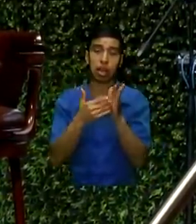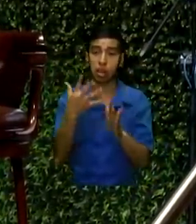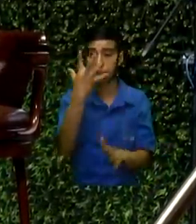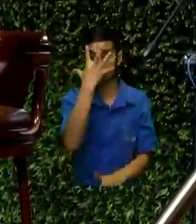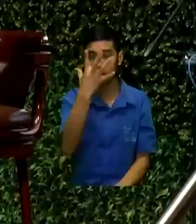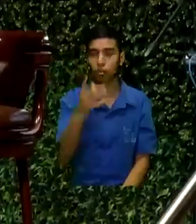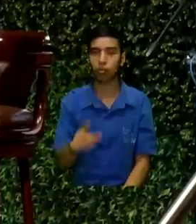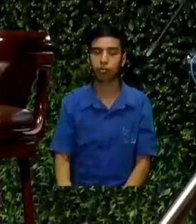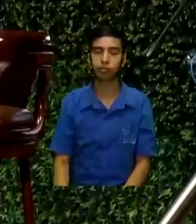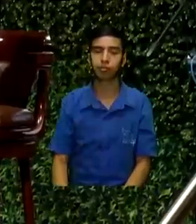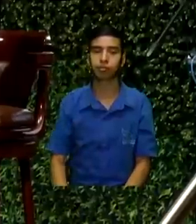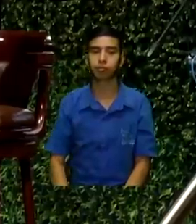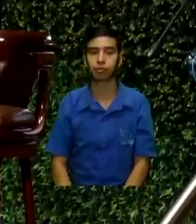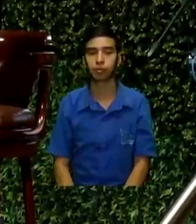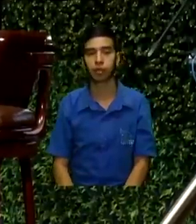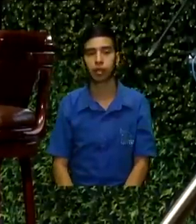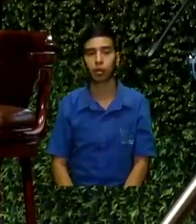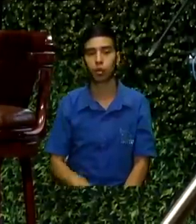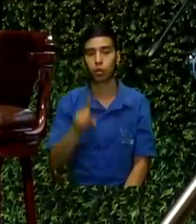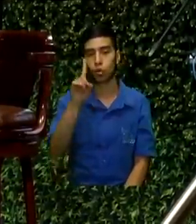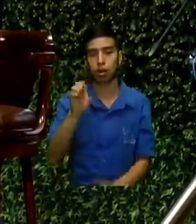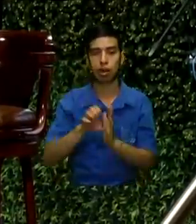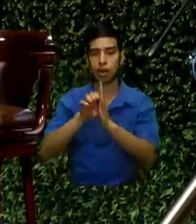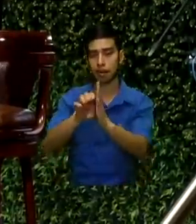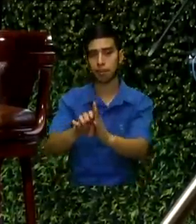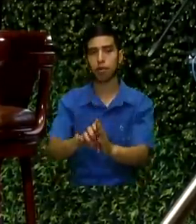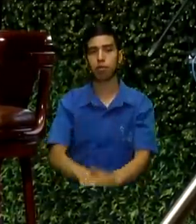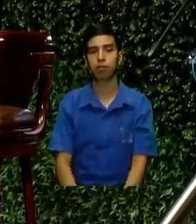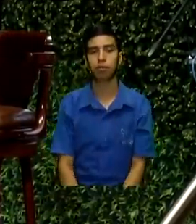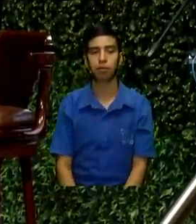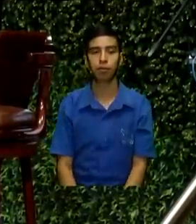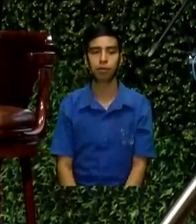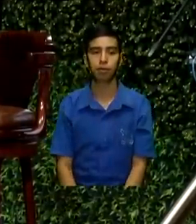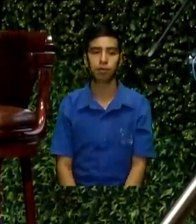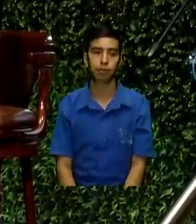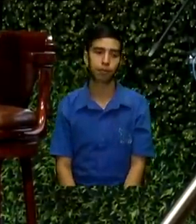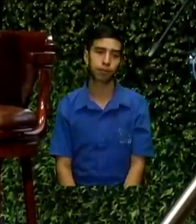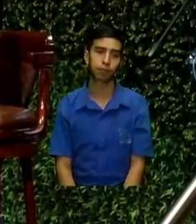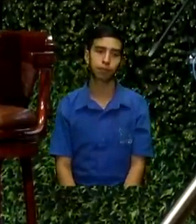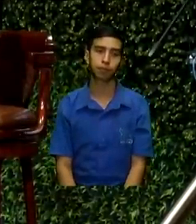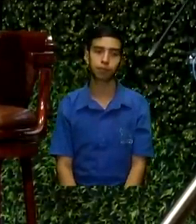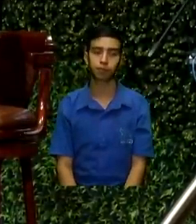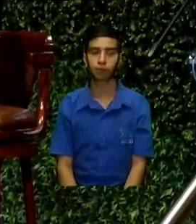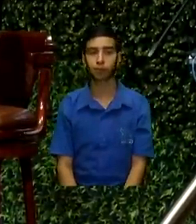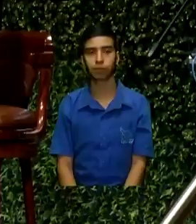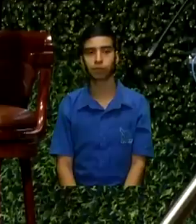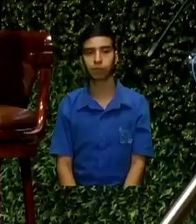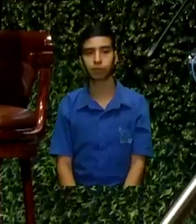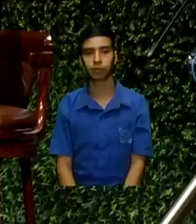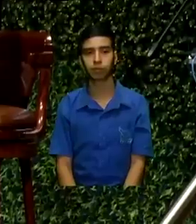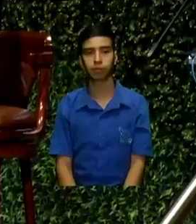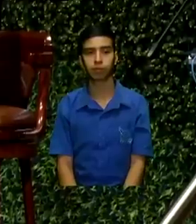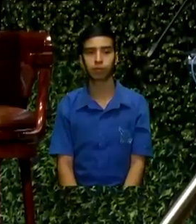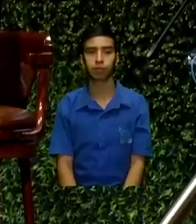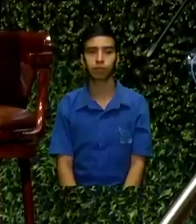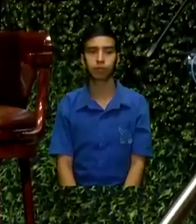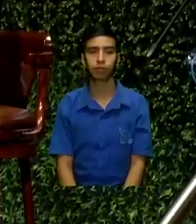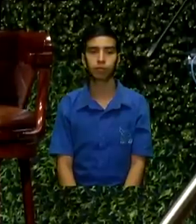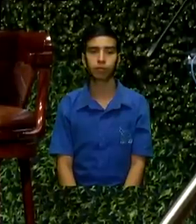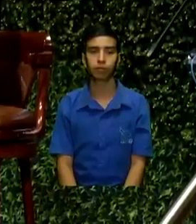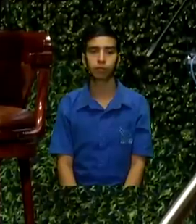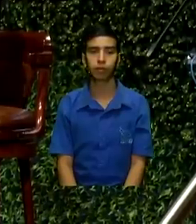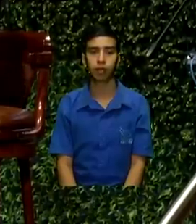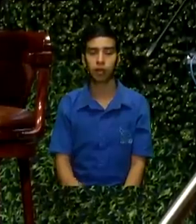cosas. Por ejemplo, de este voy a regresar algún día, pero en nuestra lucha contra el pecado, mire